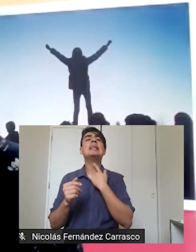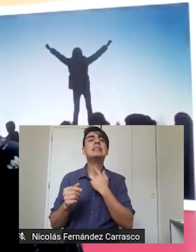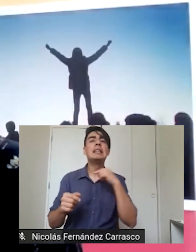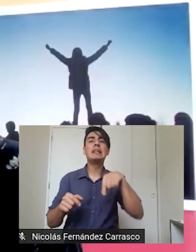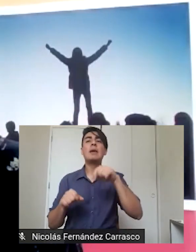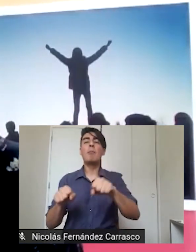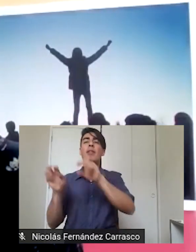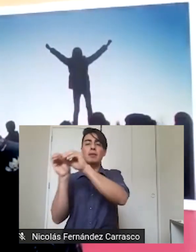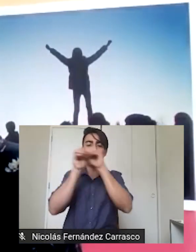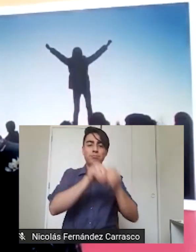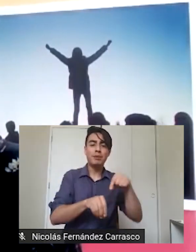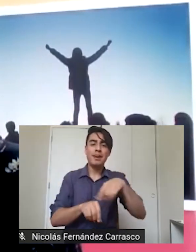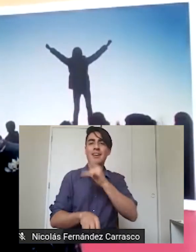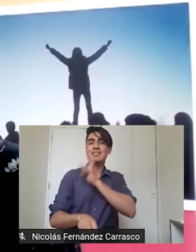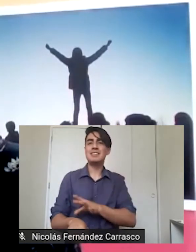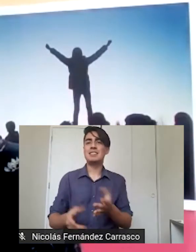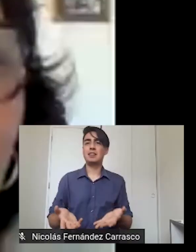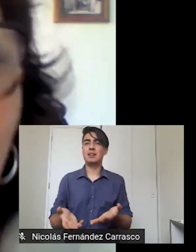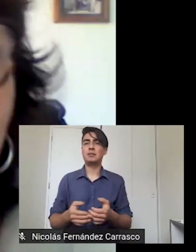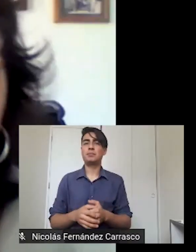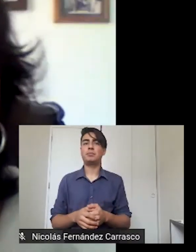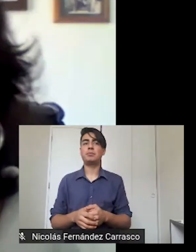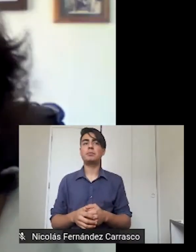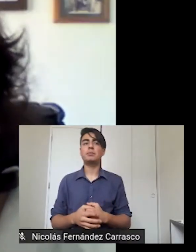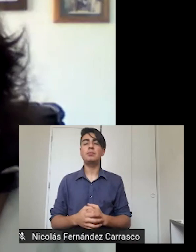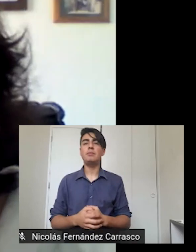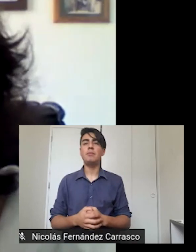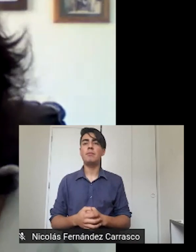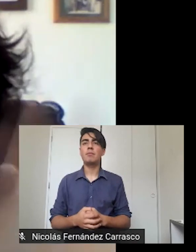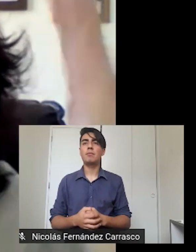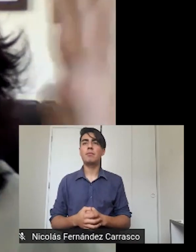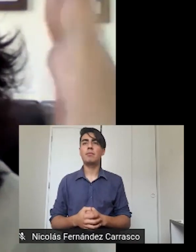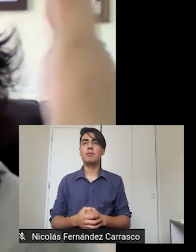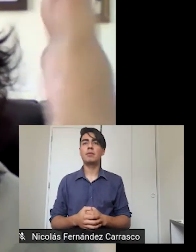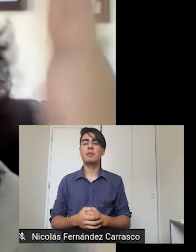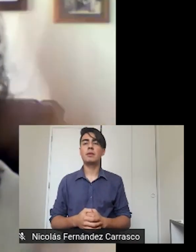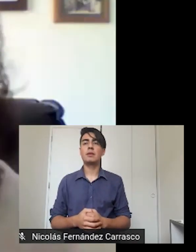trabajo. Muchísimas gracias. Muchas gracias, Anita.